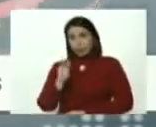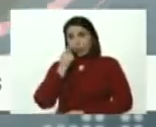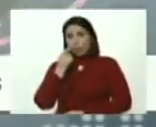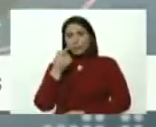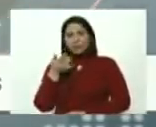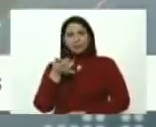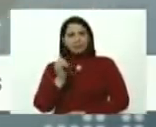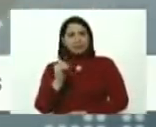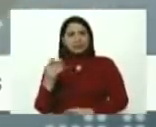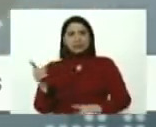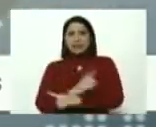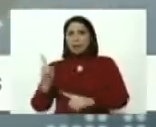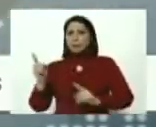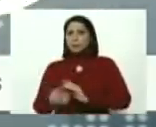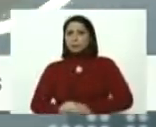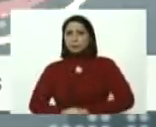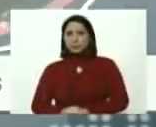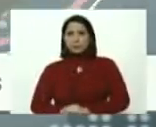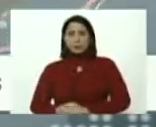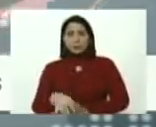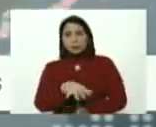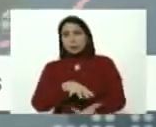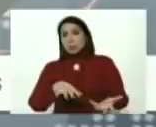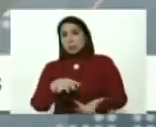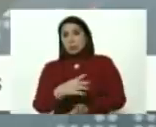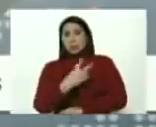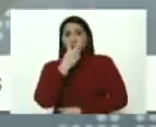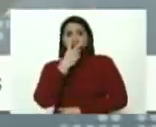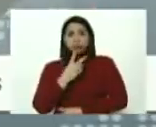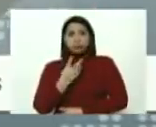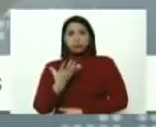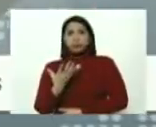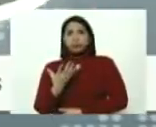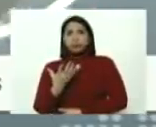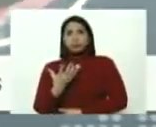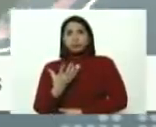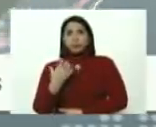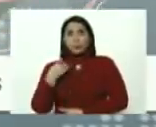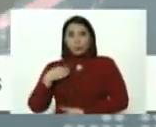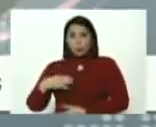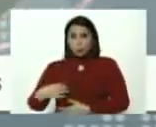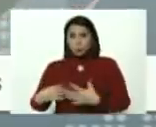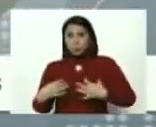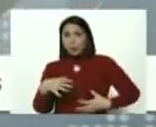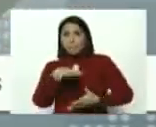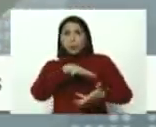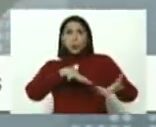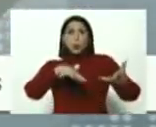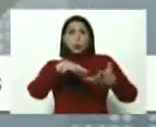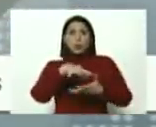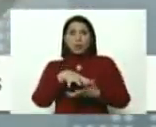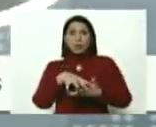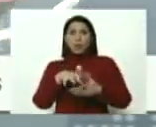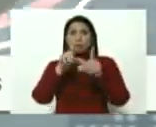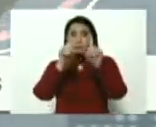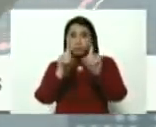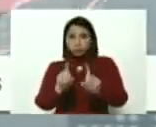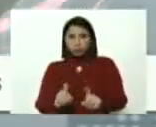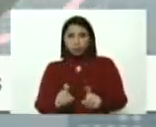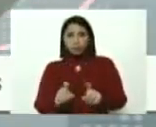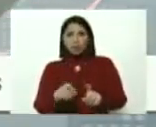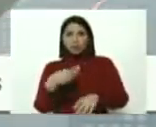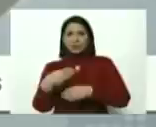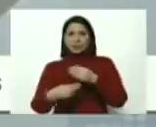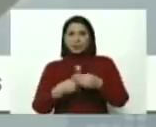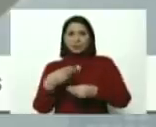presentó rápidamente insuficiencia respiratoria, neumonía bilateral, se le tomó PCR y se ingresó